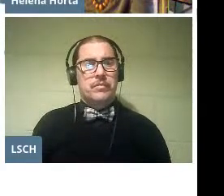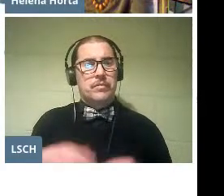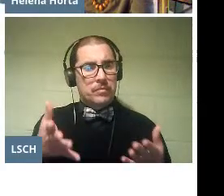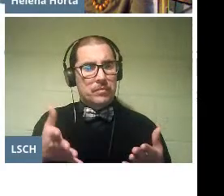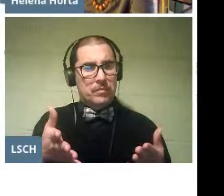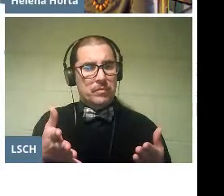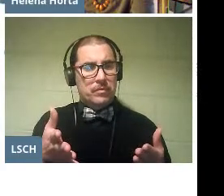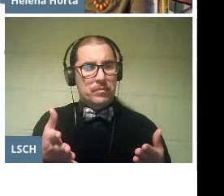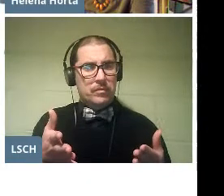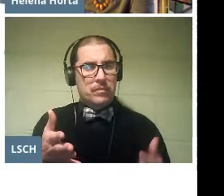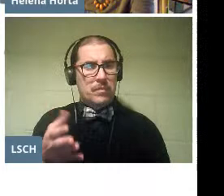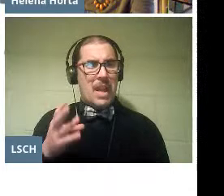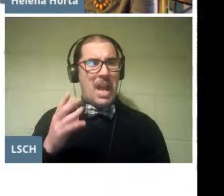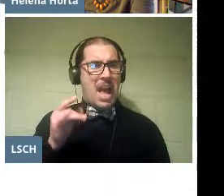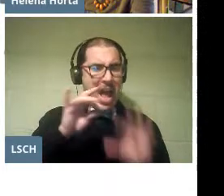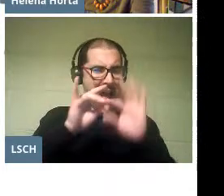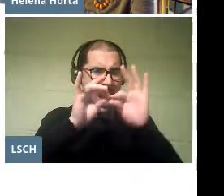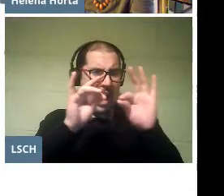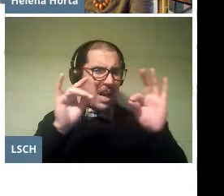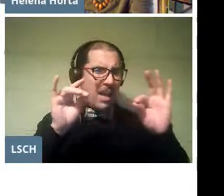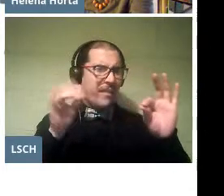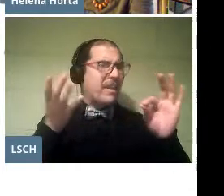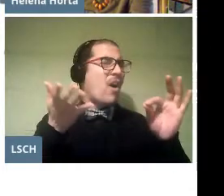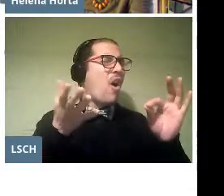Entre las fibras trabajadas